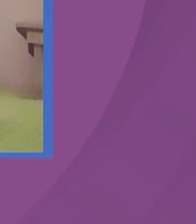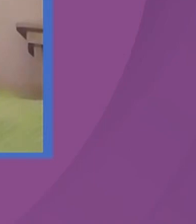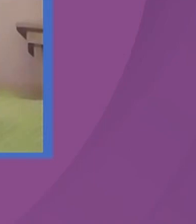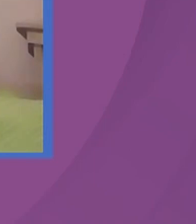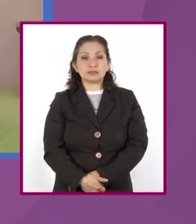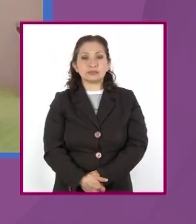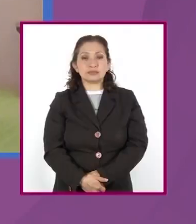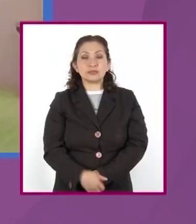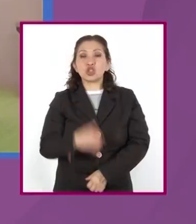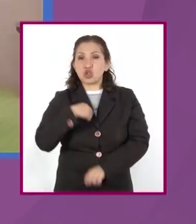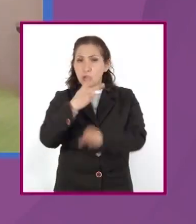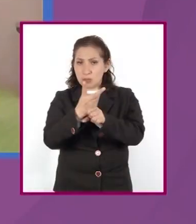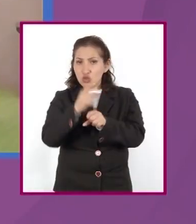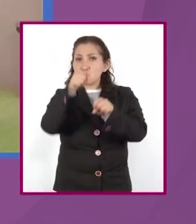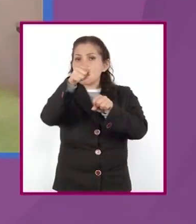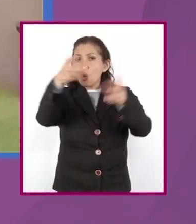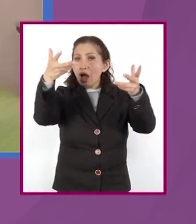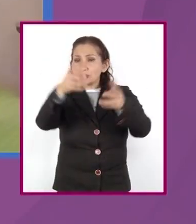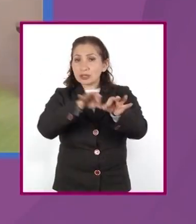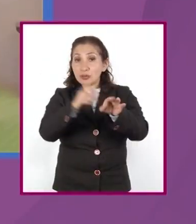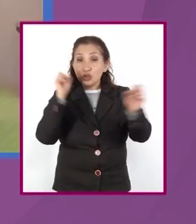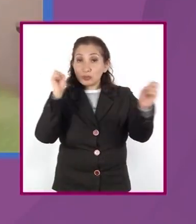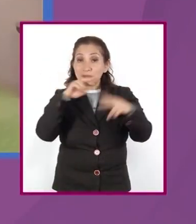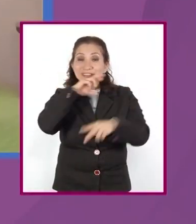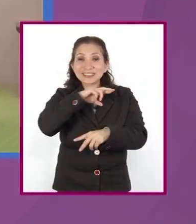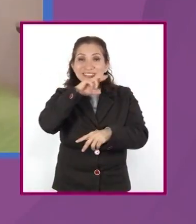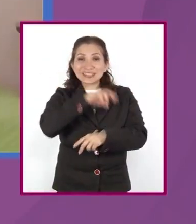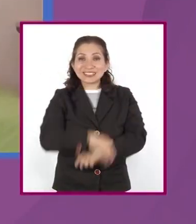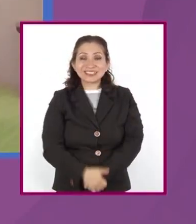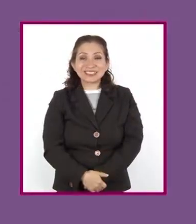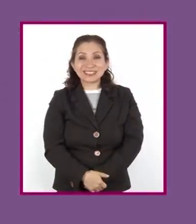Los invito a hacer un trabajo. ¡Nos vemos pronto!